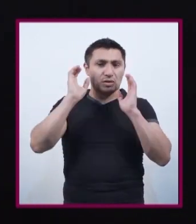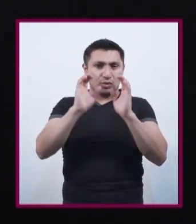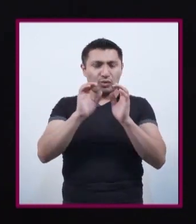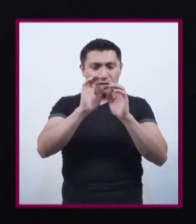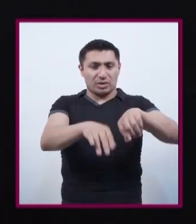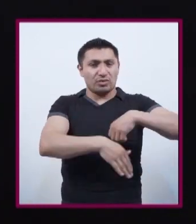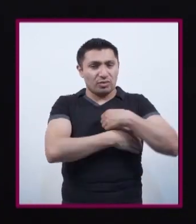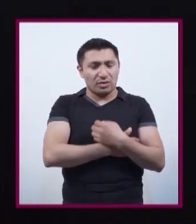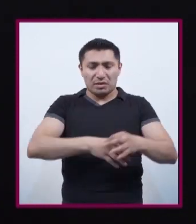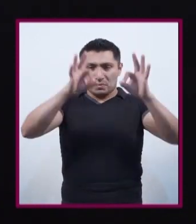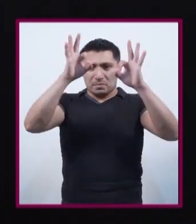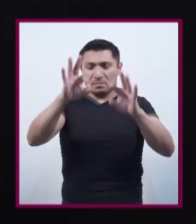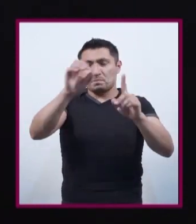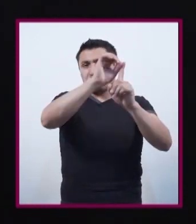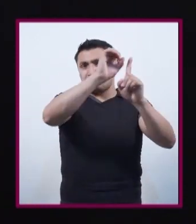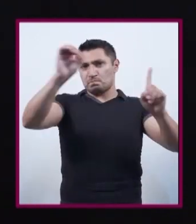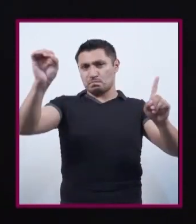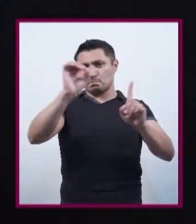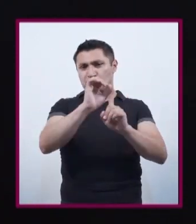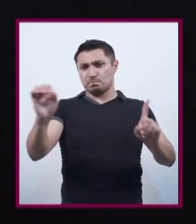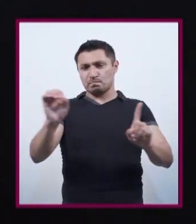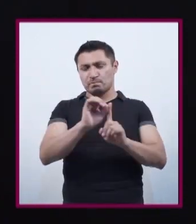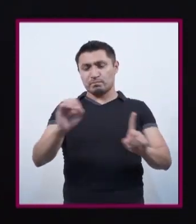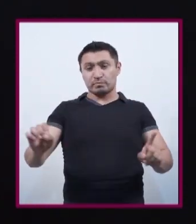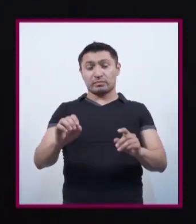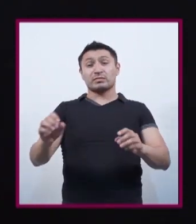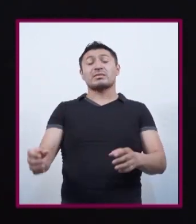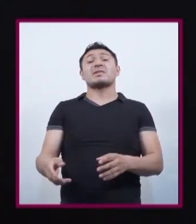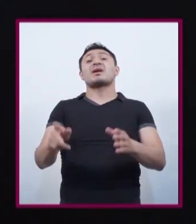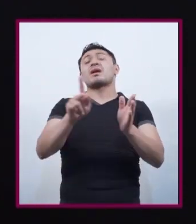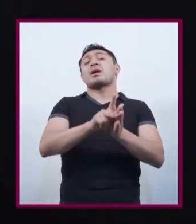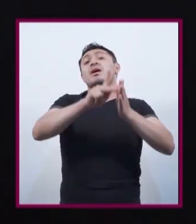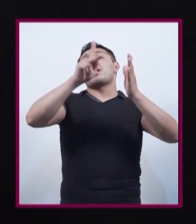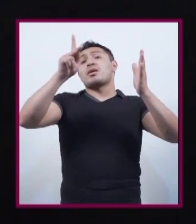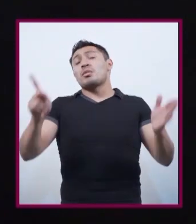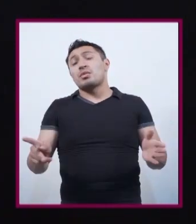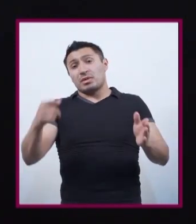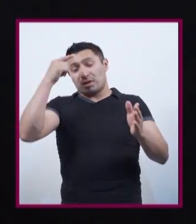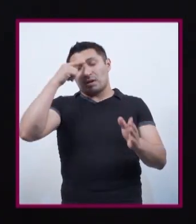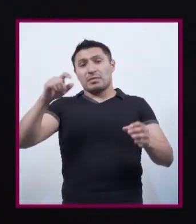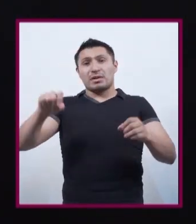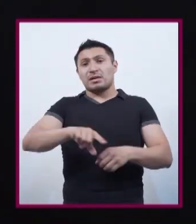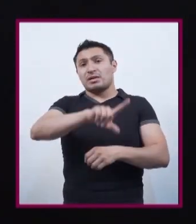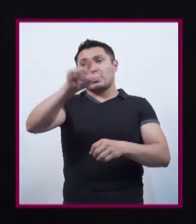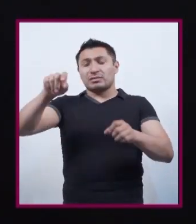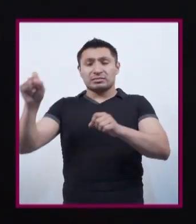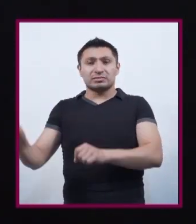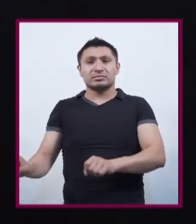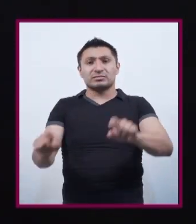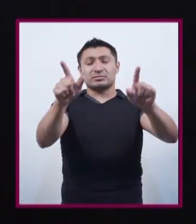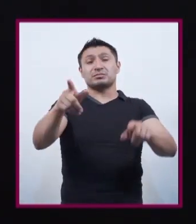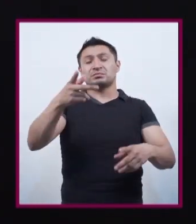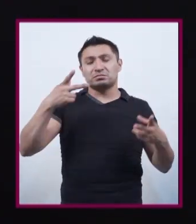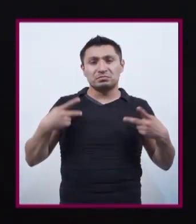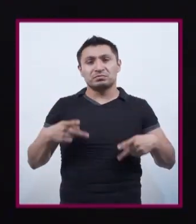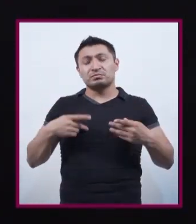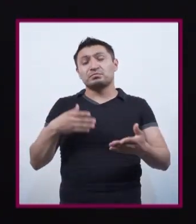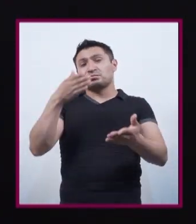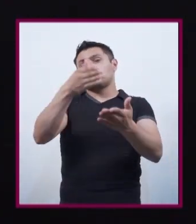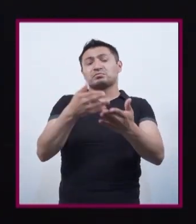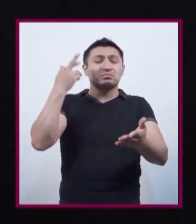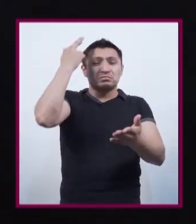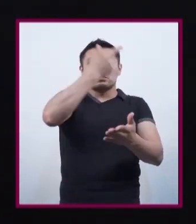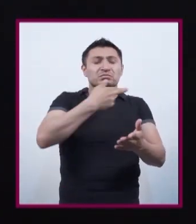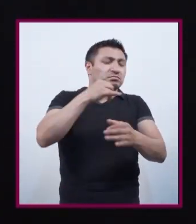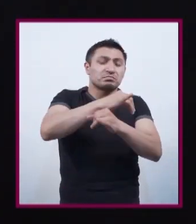de guardar de forma organizada los fondos de las publicaciones periódicas para ponerlos a disposición de la población para su